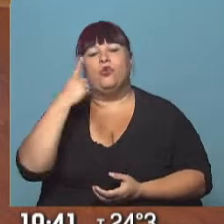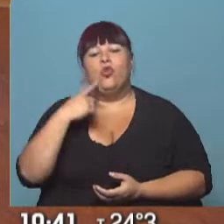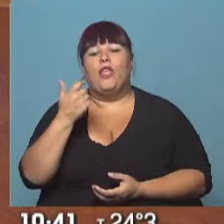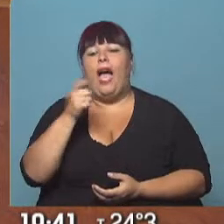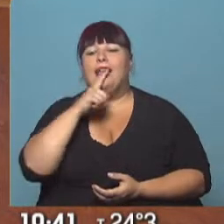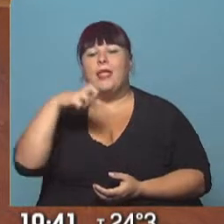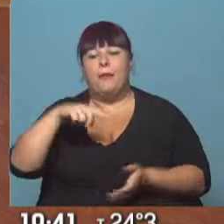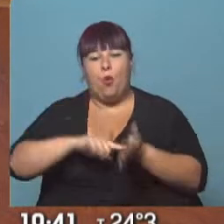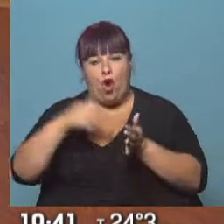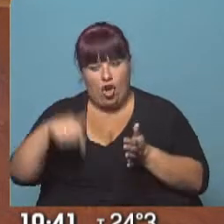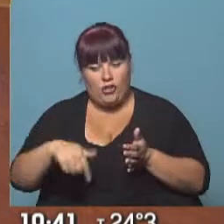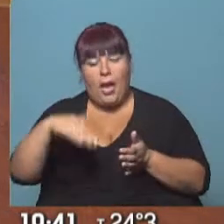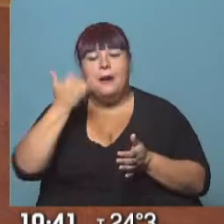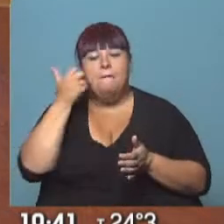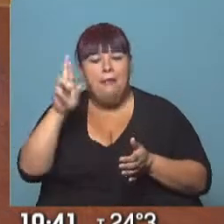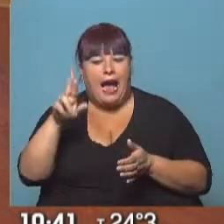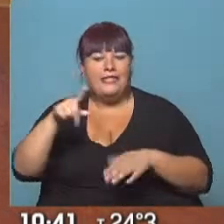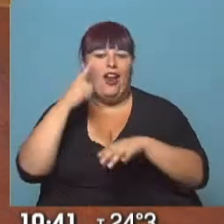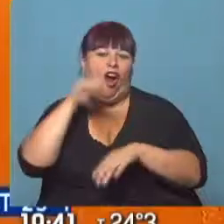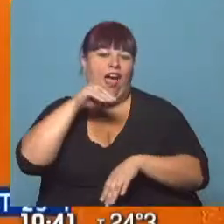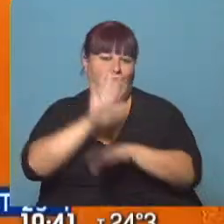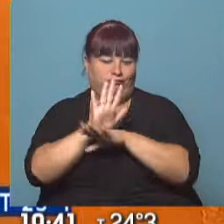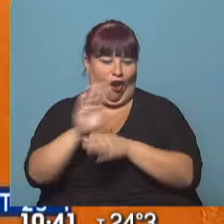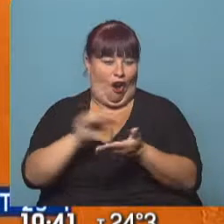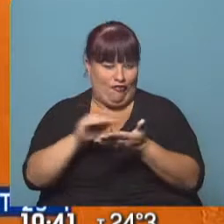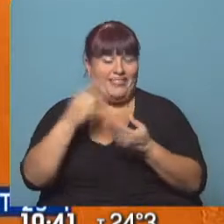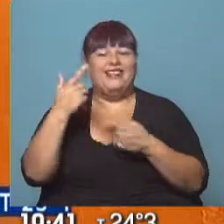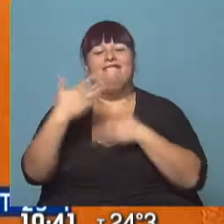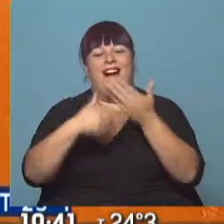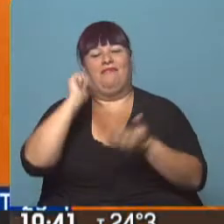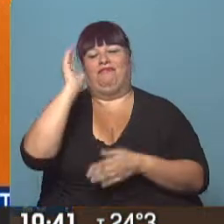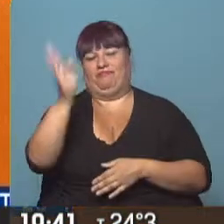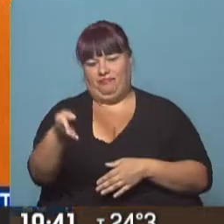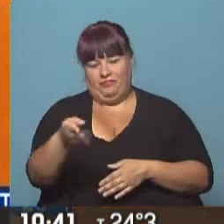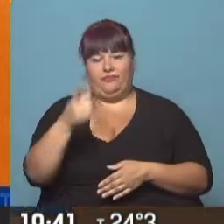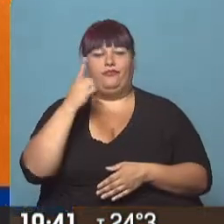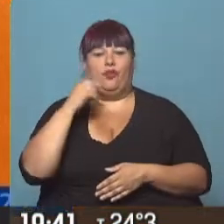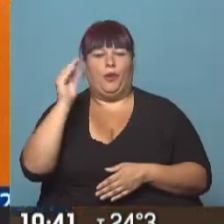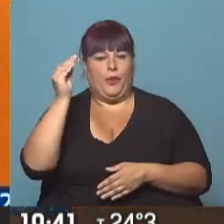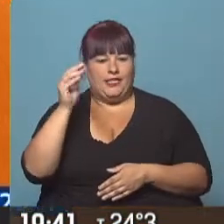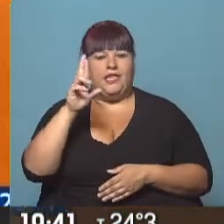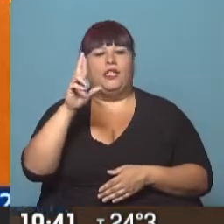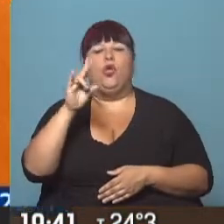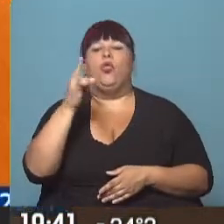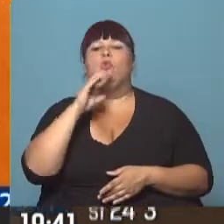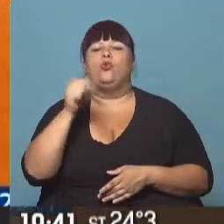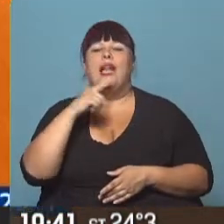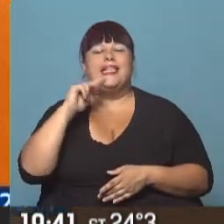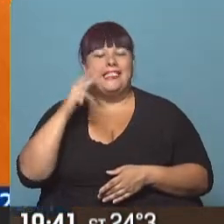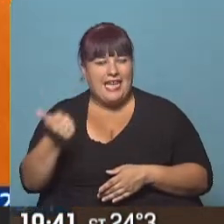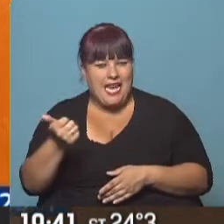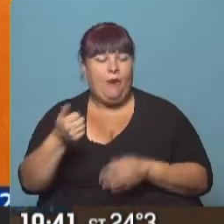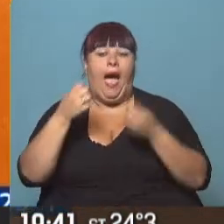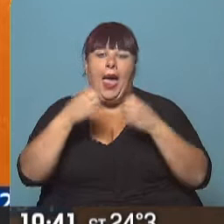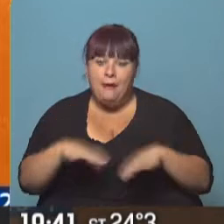ATP de Buenos Aires, Leo Mayer tuvo que hacer horas extras en la oficina para terminar ganándole al brasileño Rogério Dutra Silva después de un